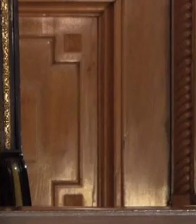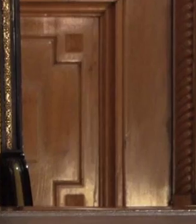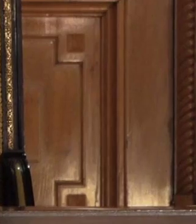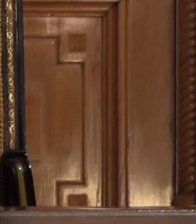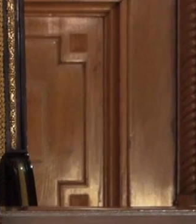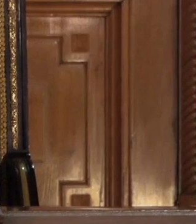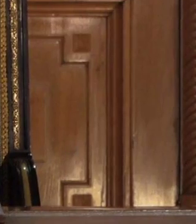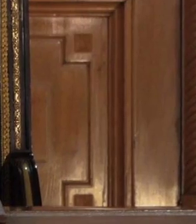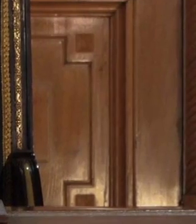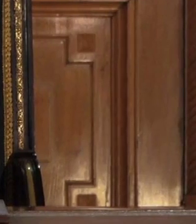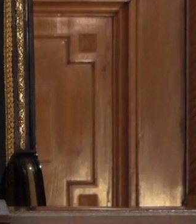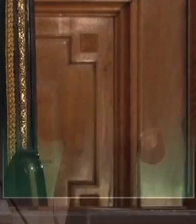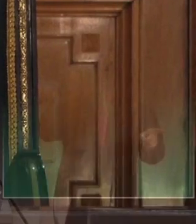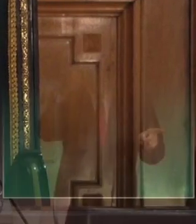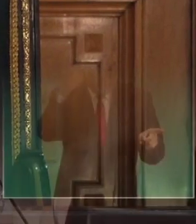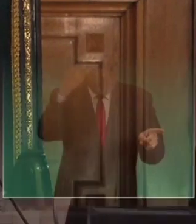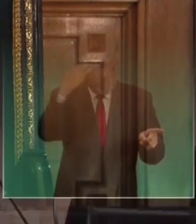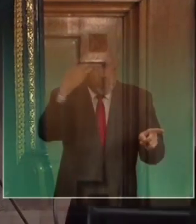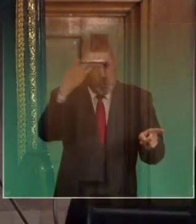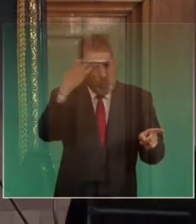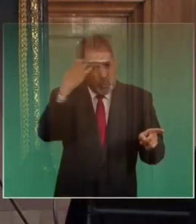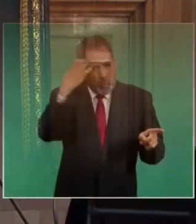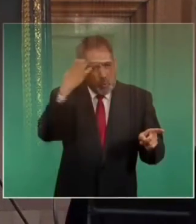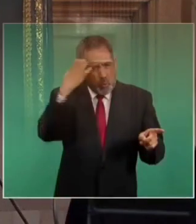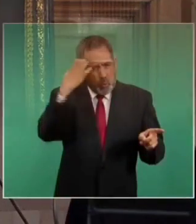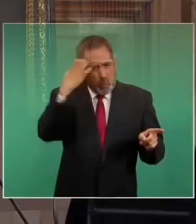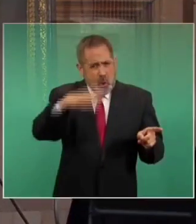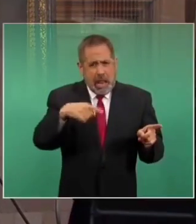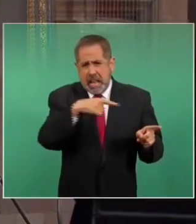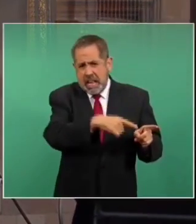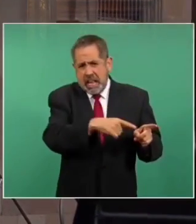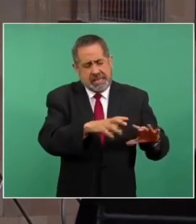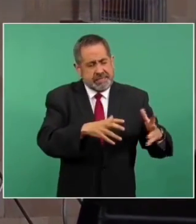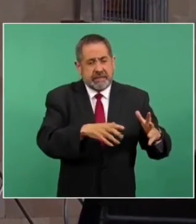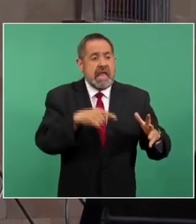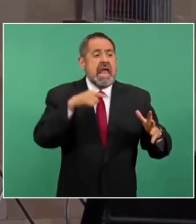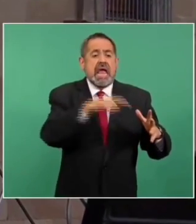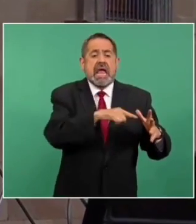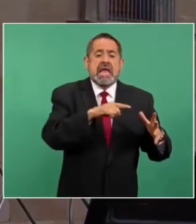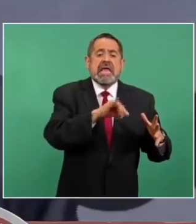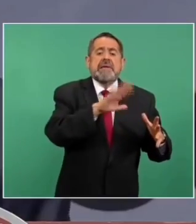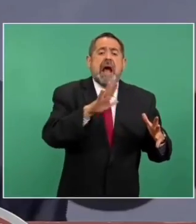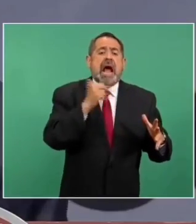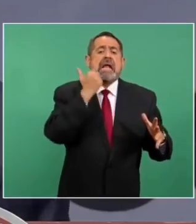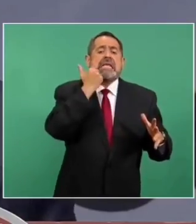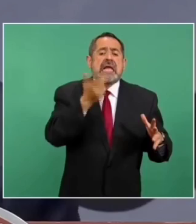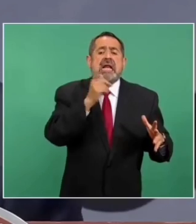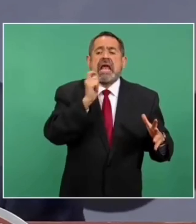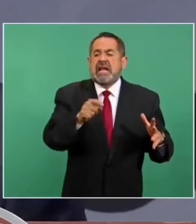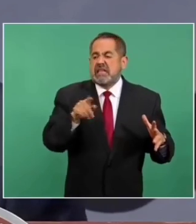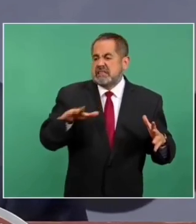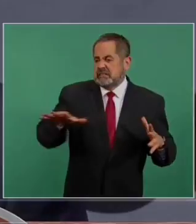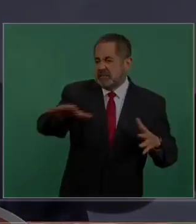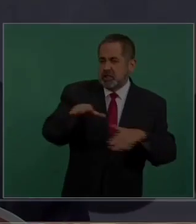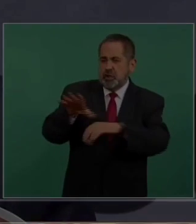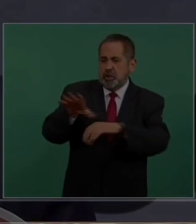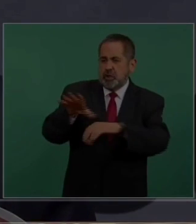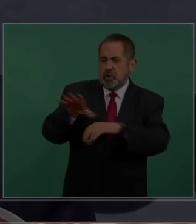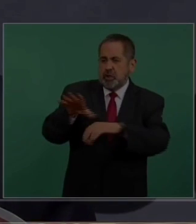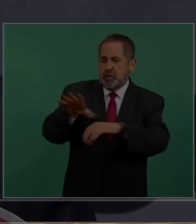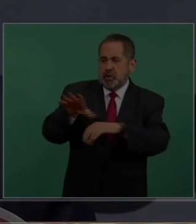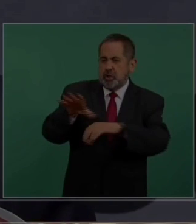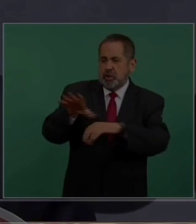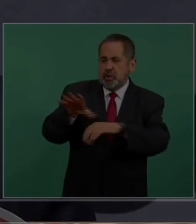que seguro porque es un presidente con todas las letras y no hay que escuchar a gente mala leche, envidiosa, no